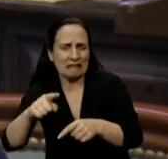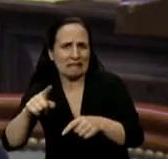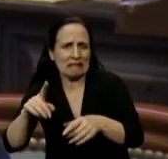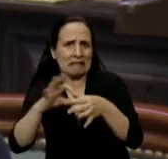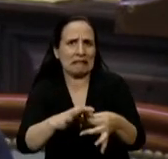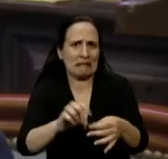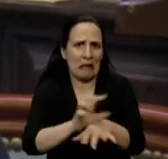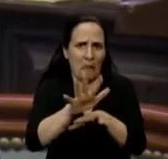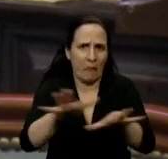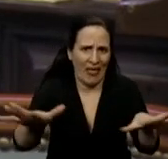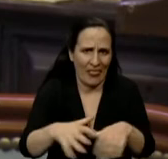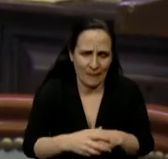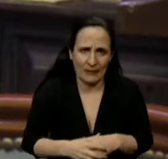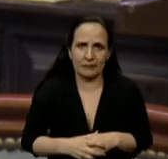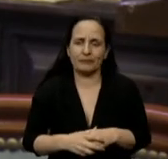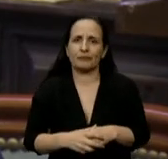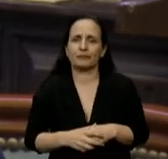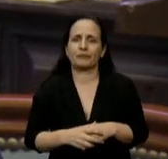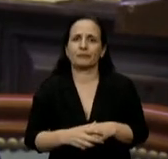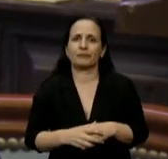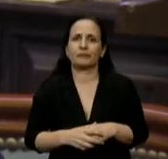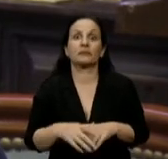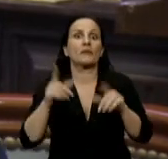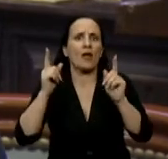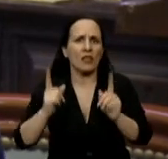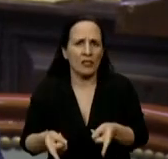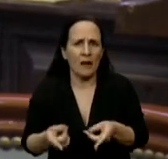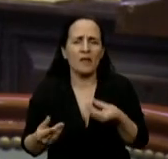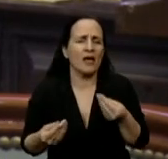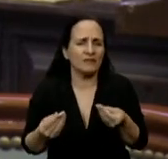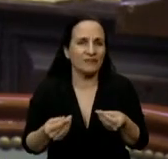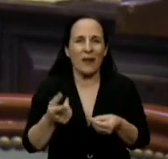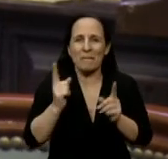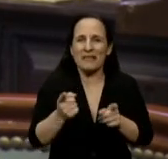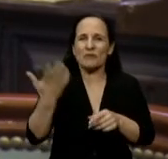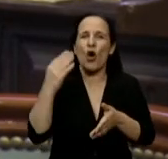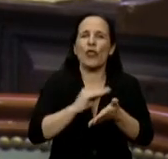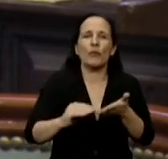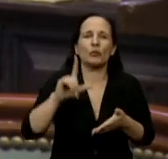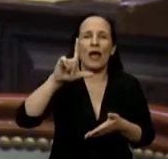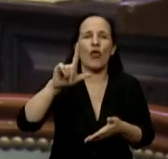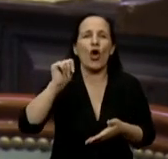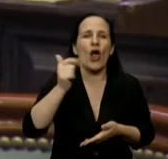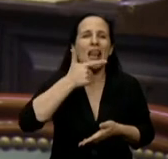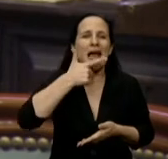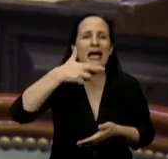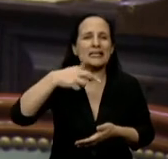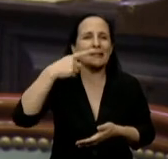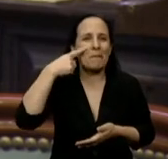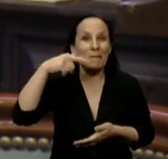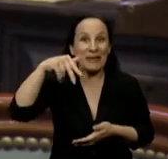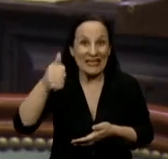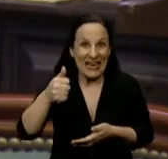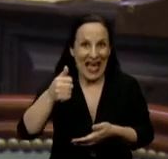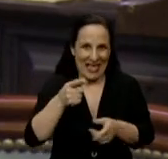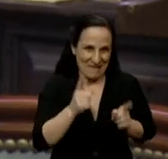el otro lado, así como se ajusta el gasto, también es recurrente, como lo marcaba el diputado Laspina en su intervención cuando informaba por